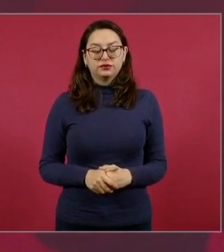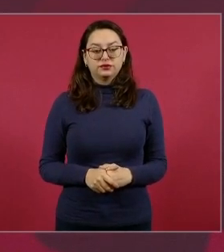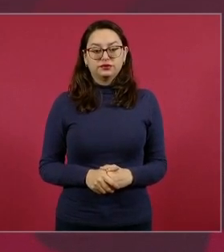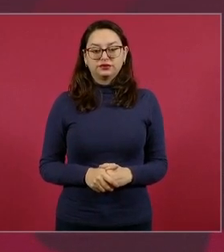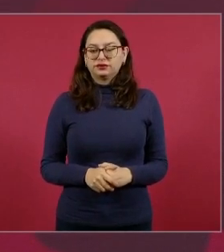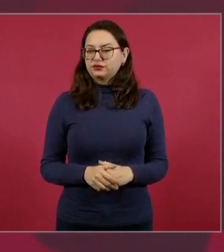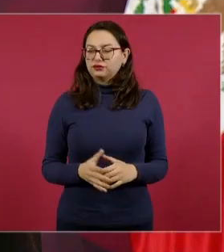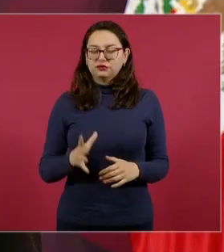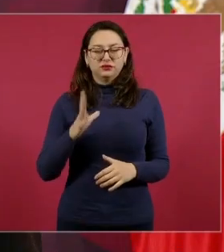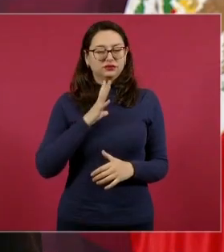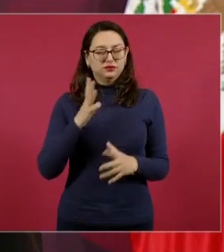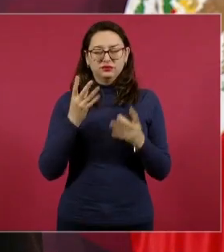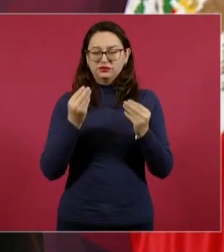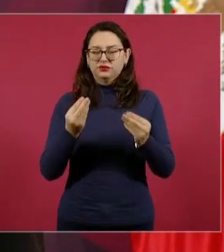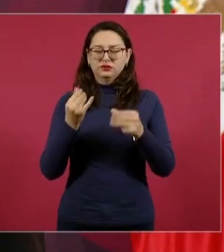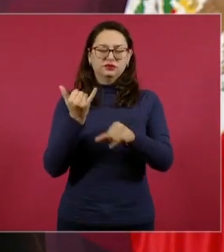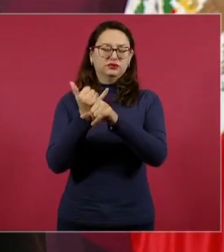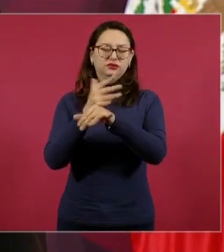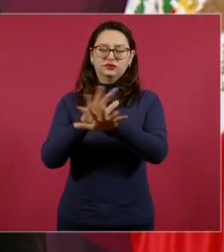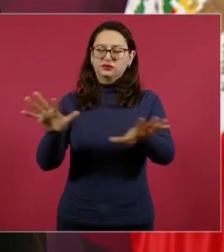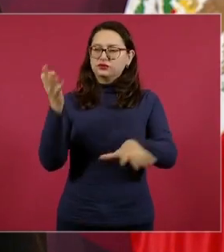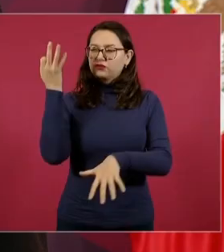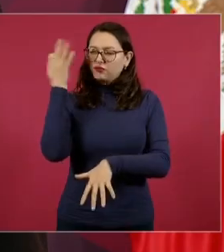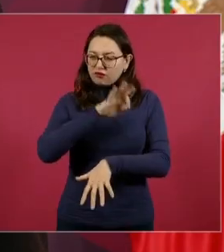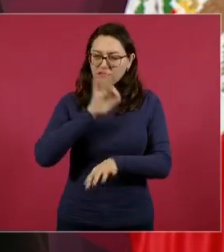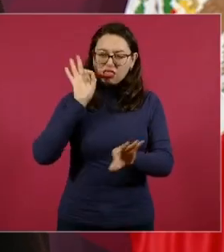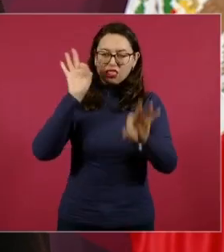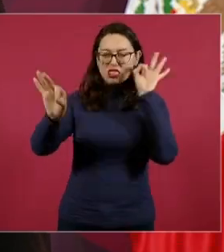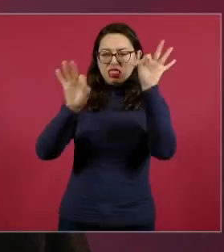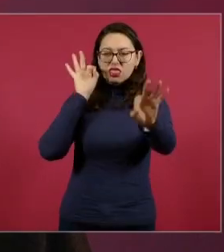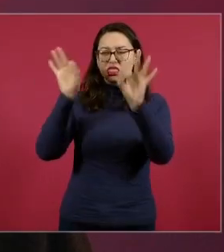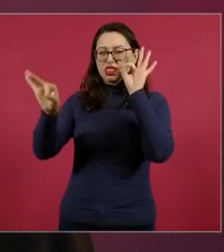porque engañan mucho.